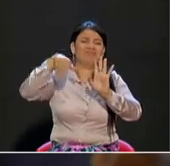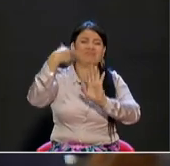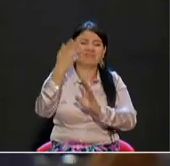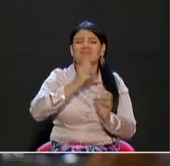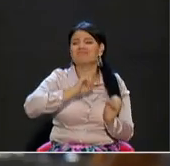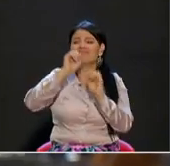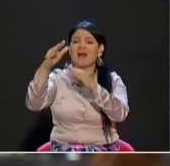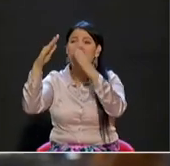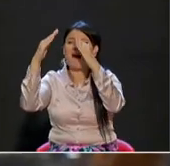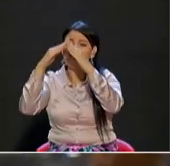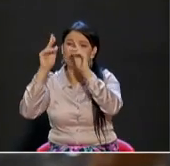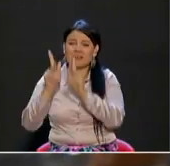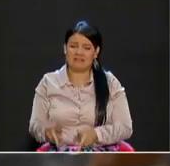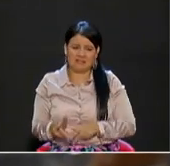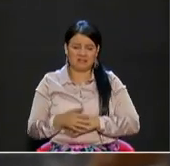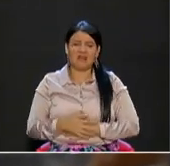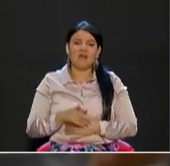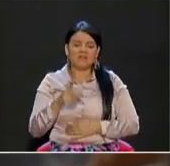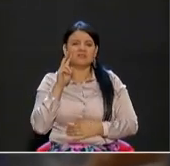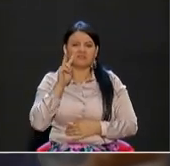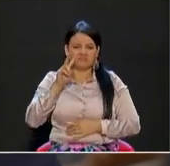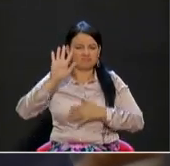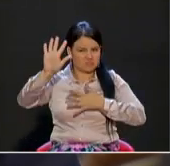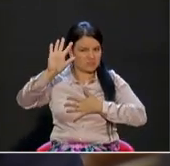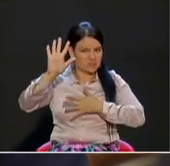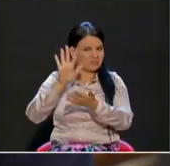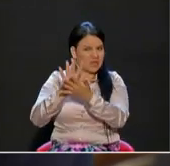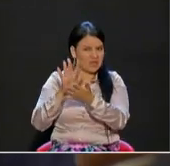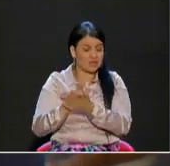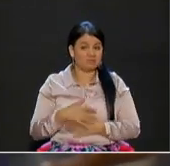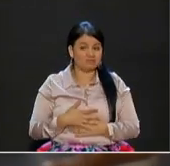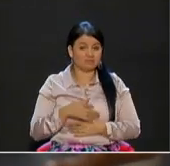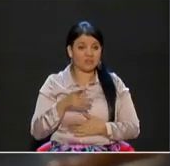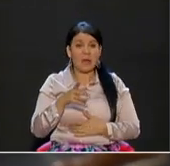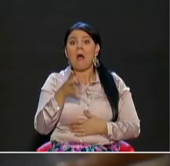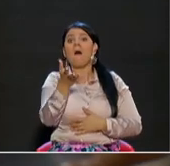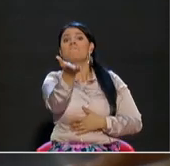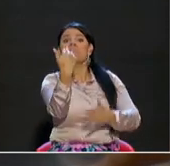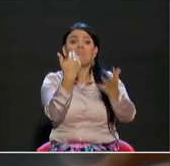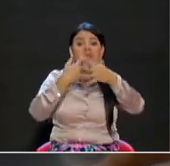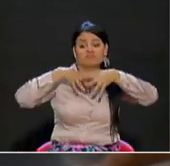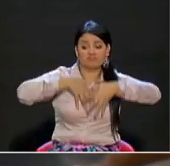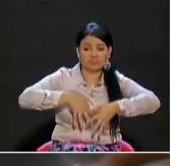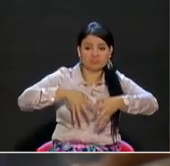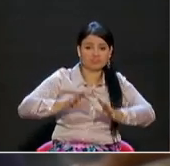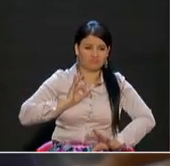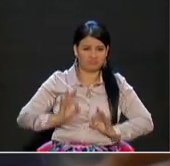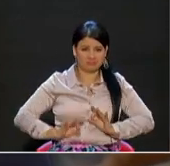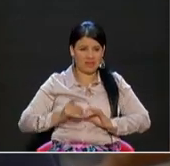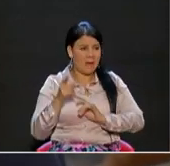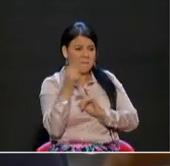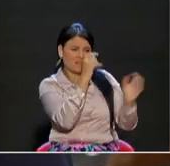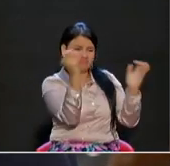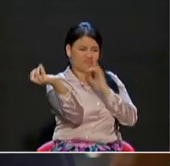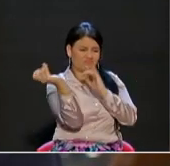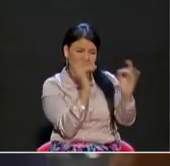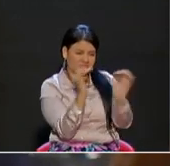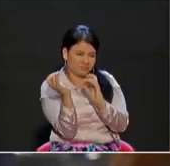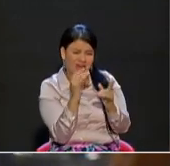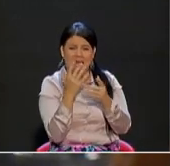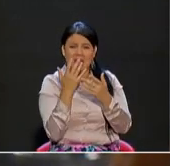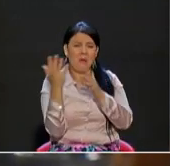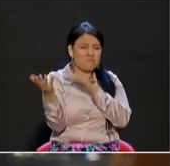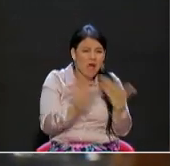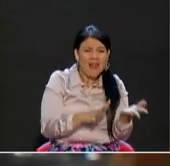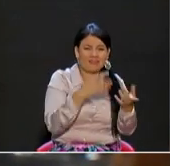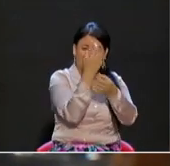derramando sangre entregados a la guerra queremos es oportunidades ya hicimos lo más difícil la paz y hagámoslo más fácil cumplir